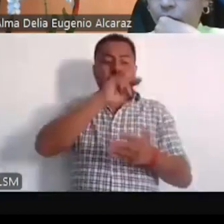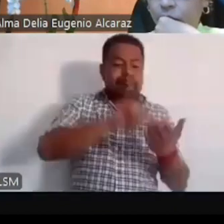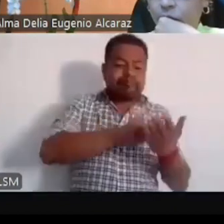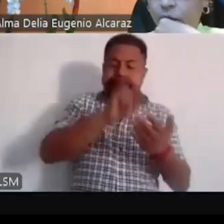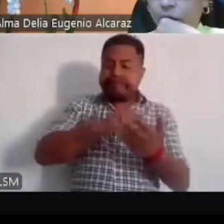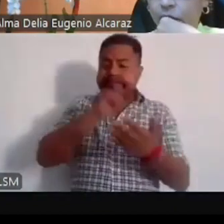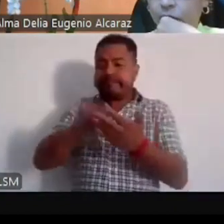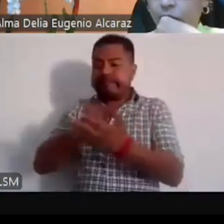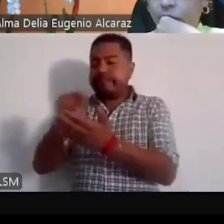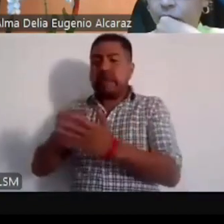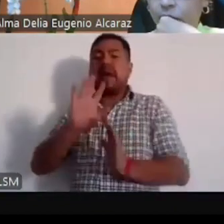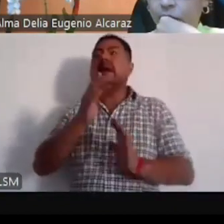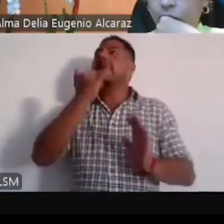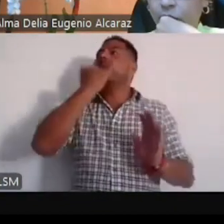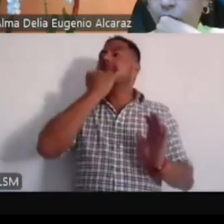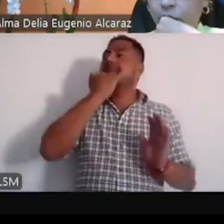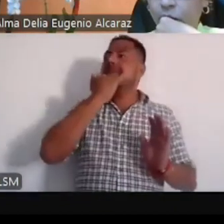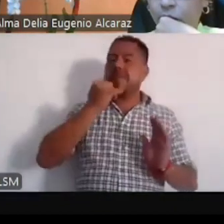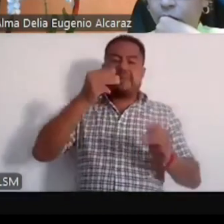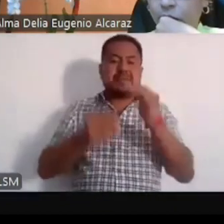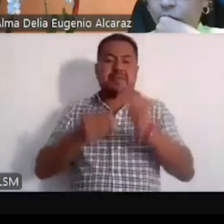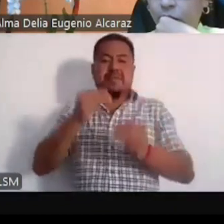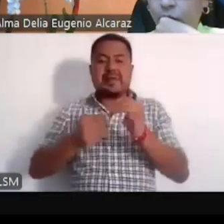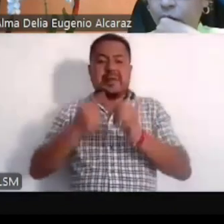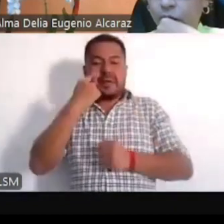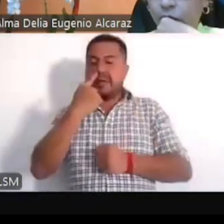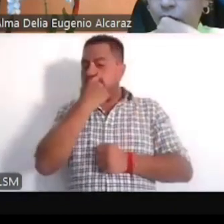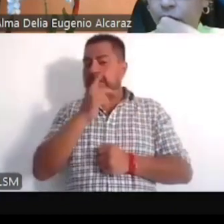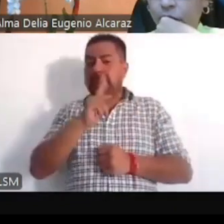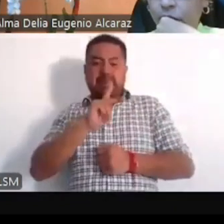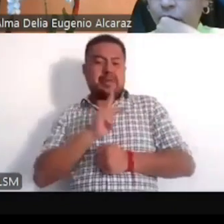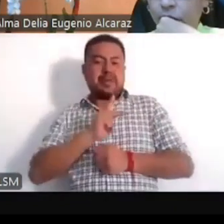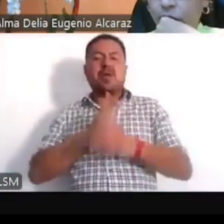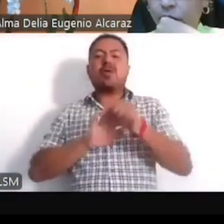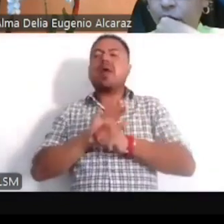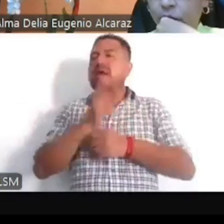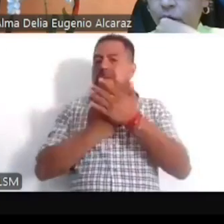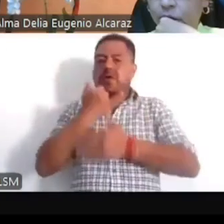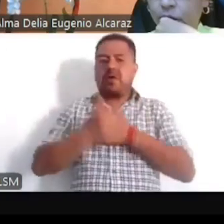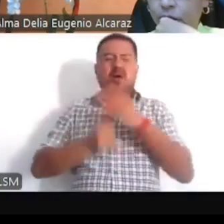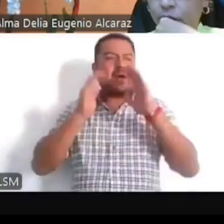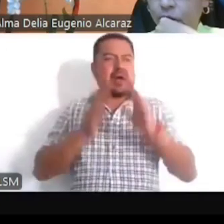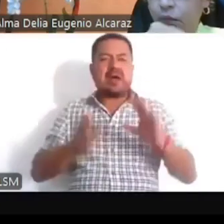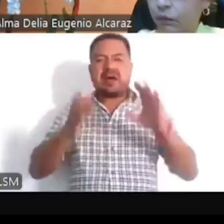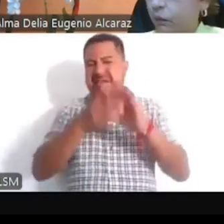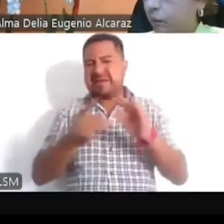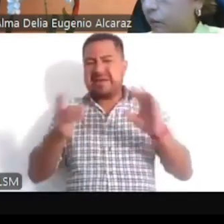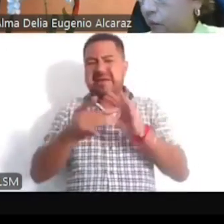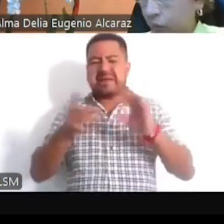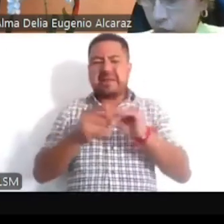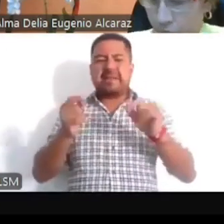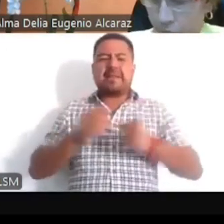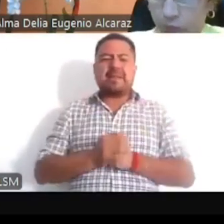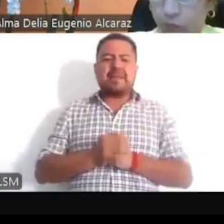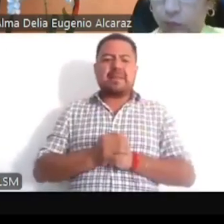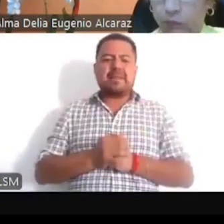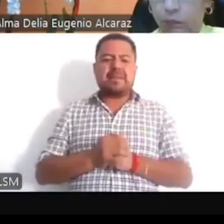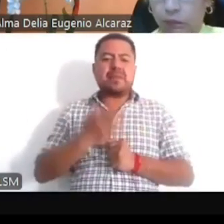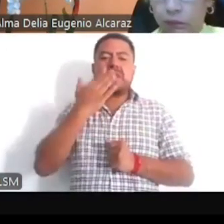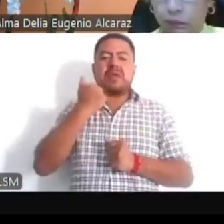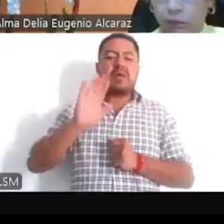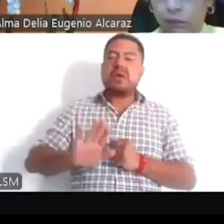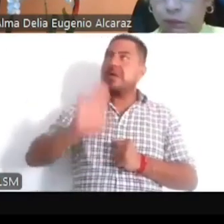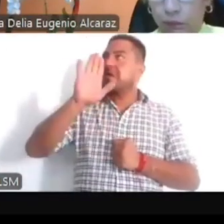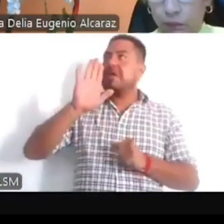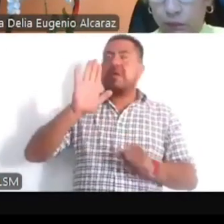firmas Perdón magistradas magistrado está nuestra consideración el proyecto del que se ha dado cuenta No habiendo